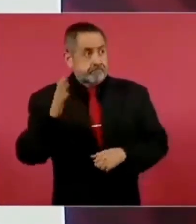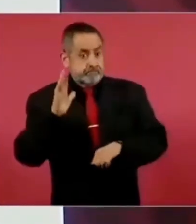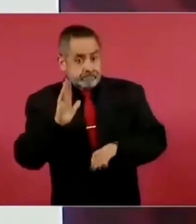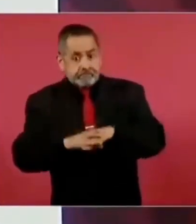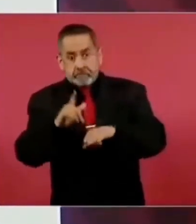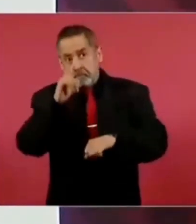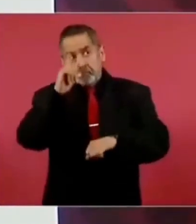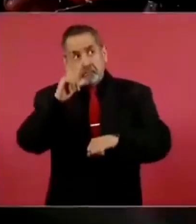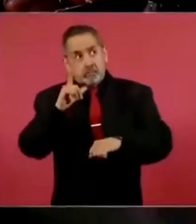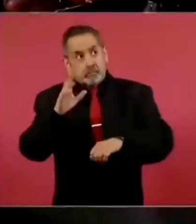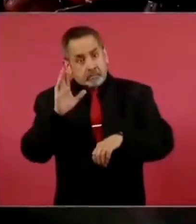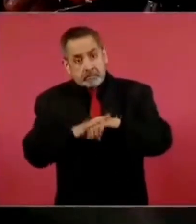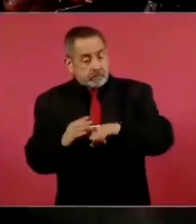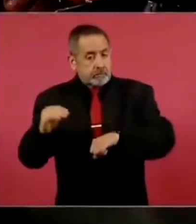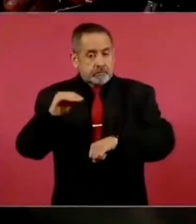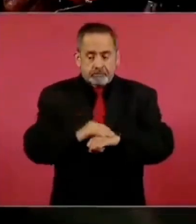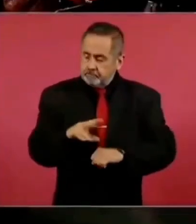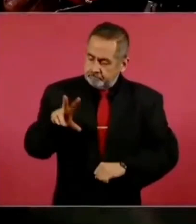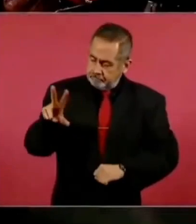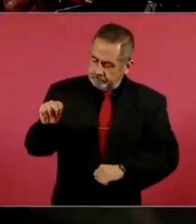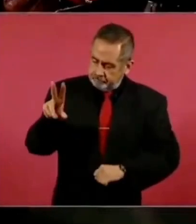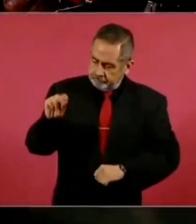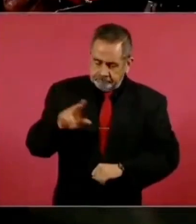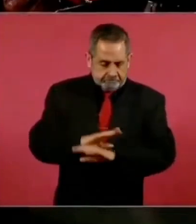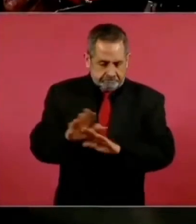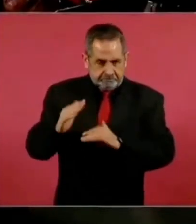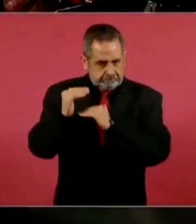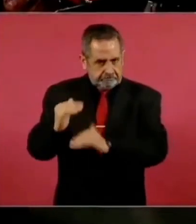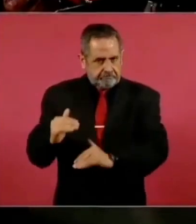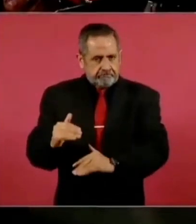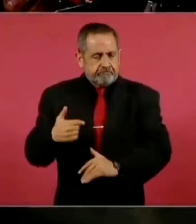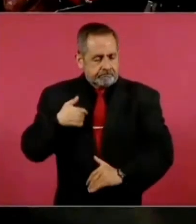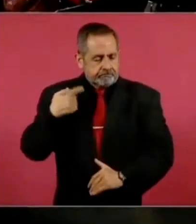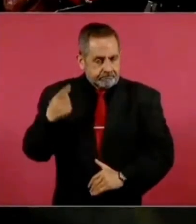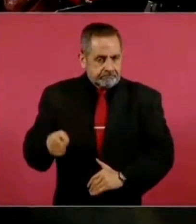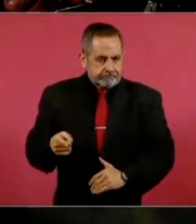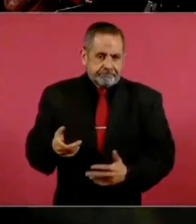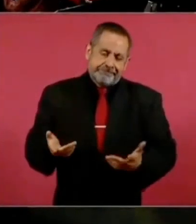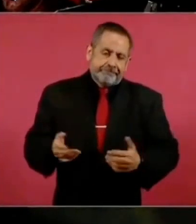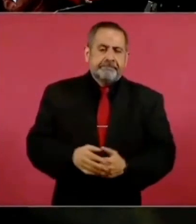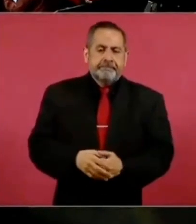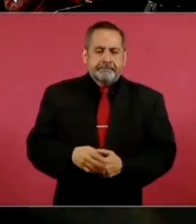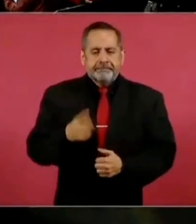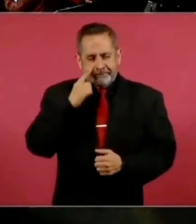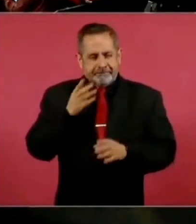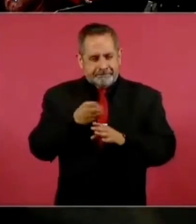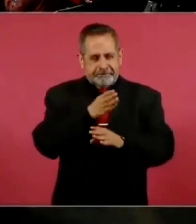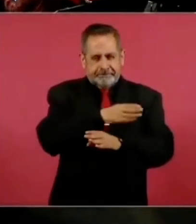¿Por qué no regresas la de la gasolina?